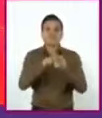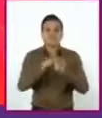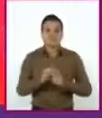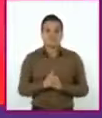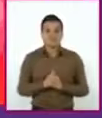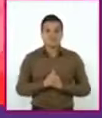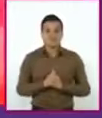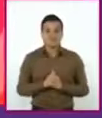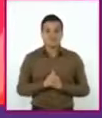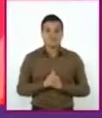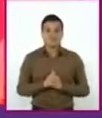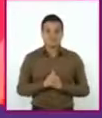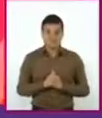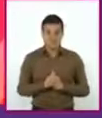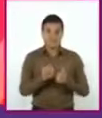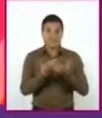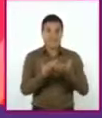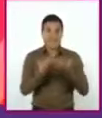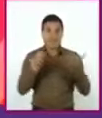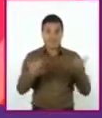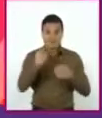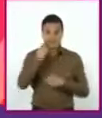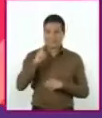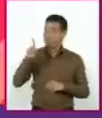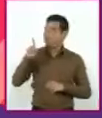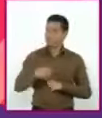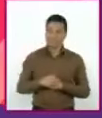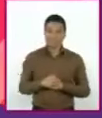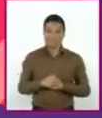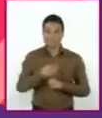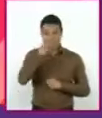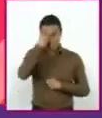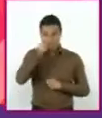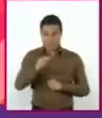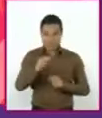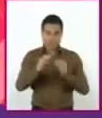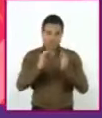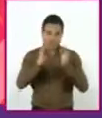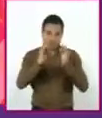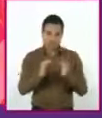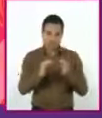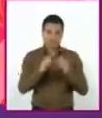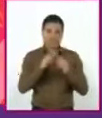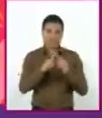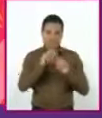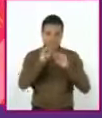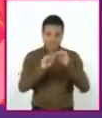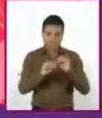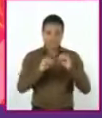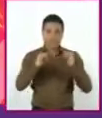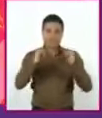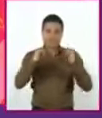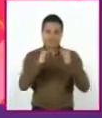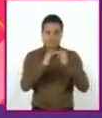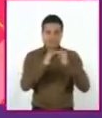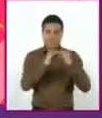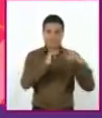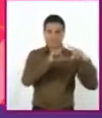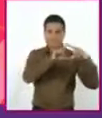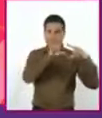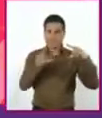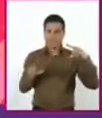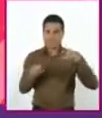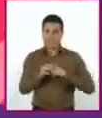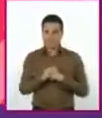Ahora, observemos el mapa de la República Mexicana elaborado por el Instituto Nacional de Geografía y